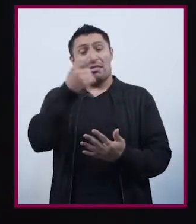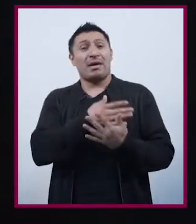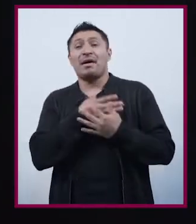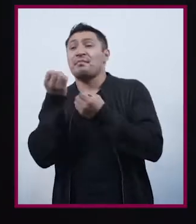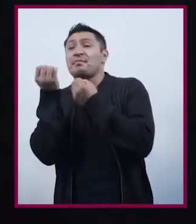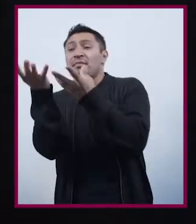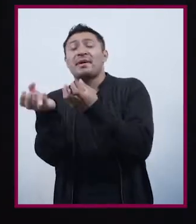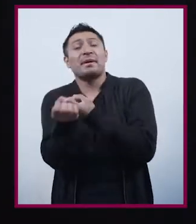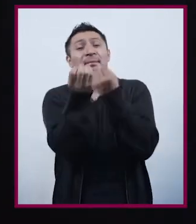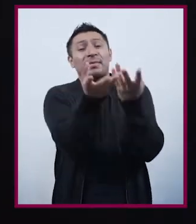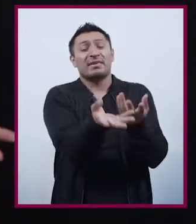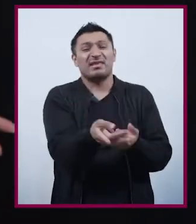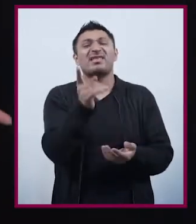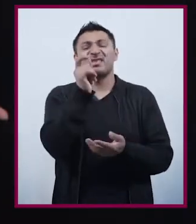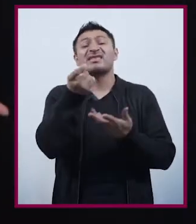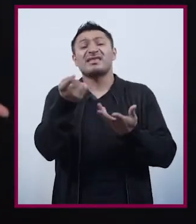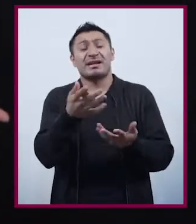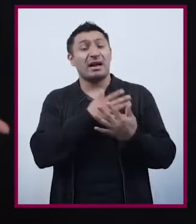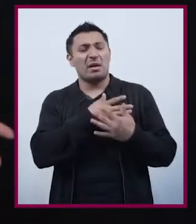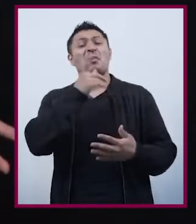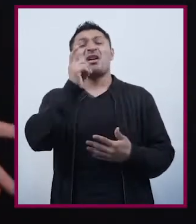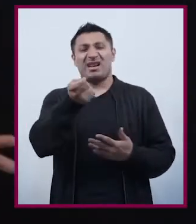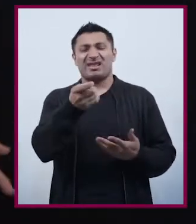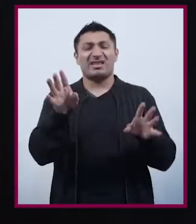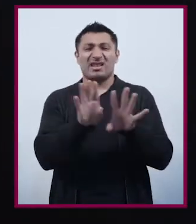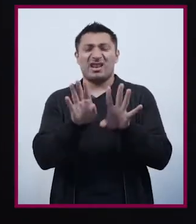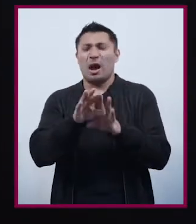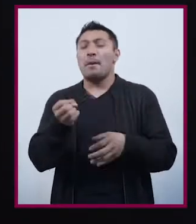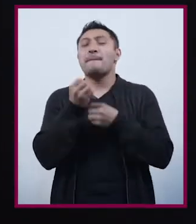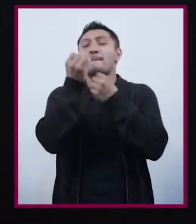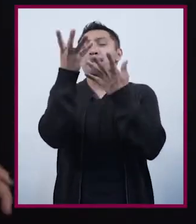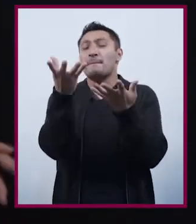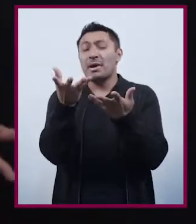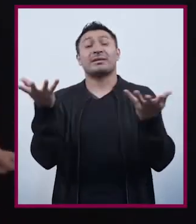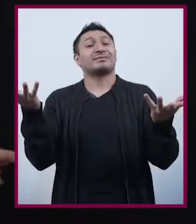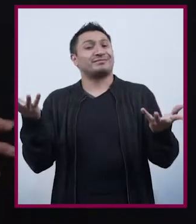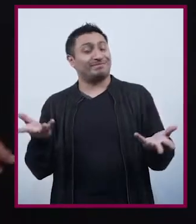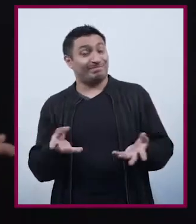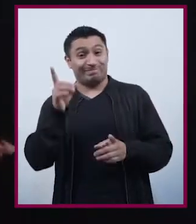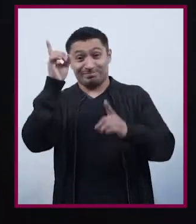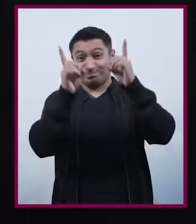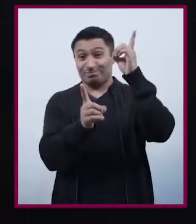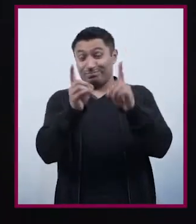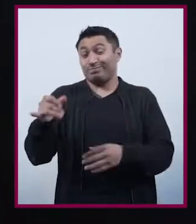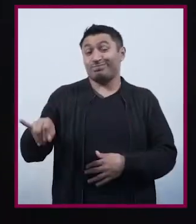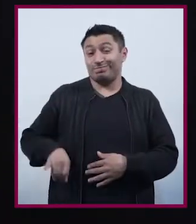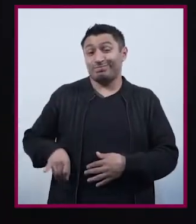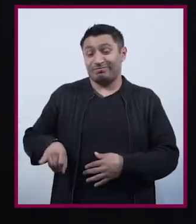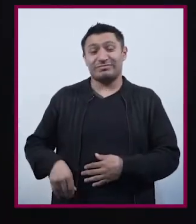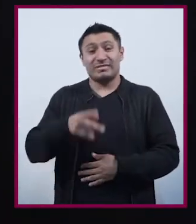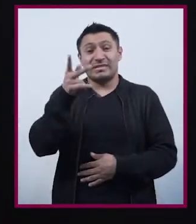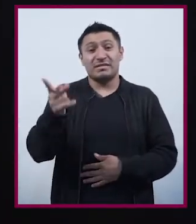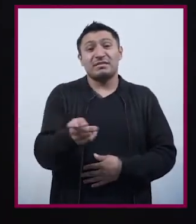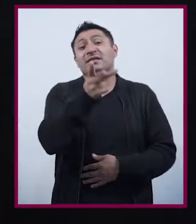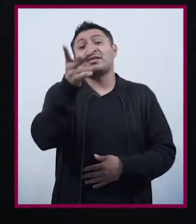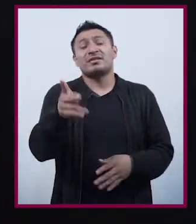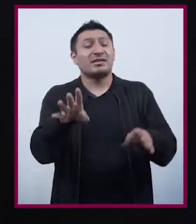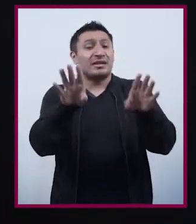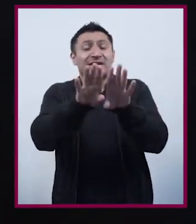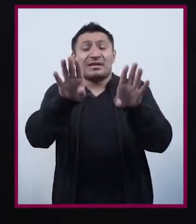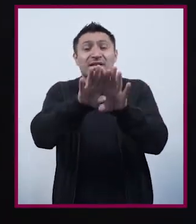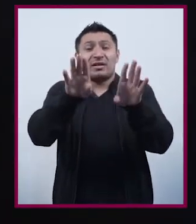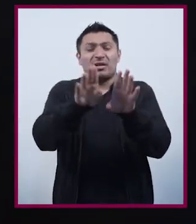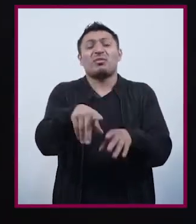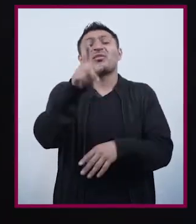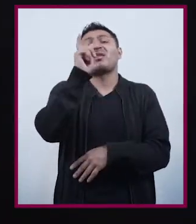para amar? ¿Qué es el amor y cómo se manifiesta? Difícil cuestión, tanto como preguntarse